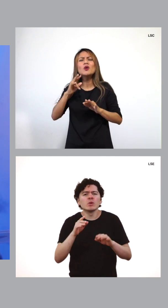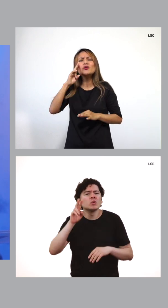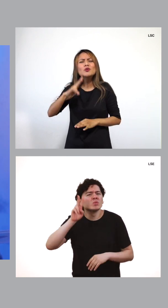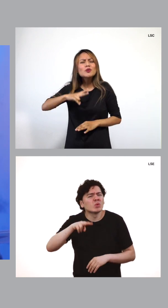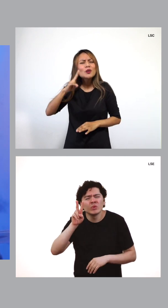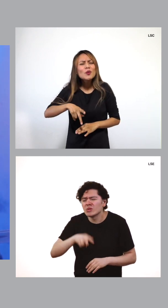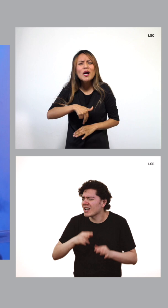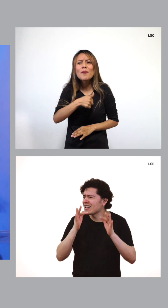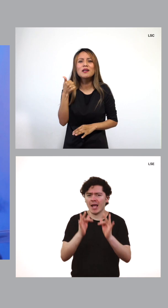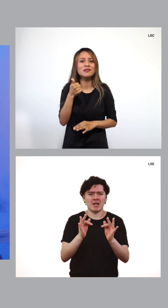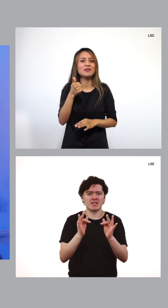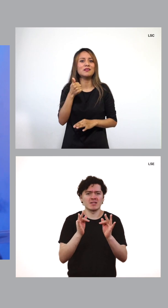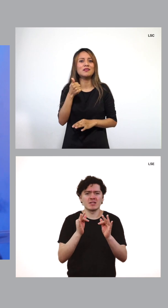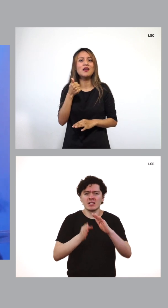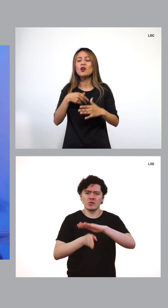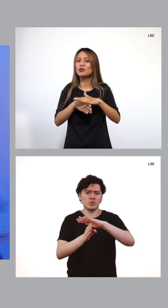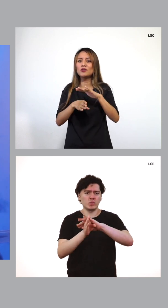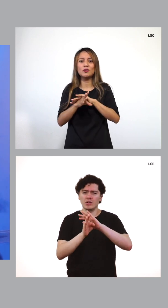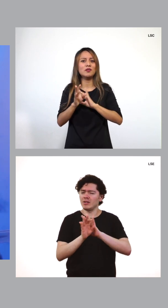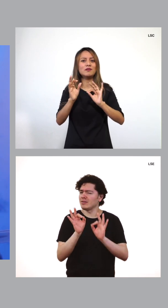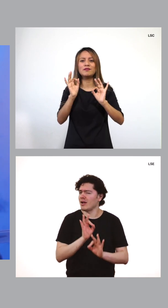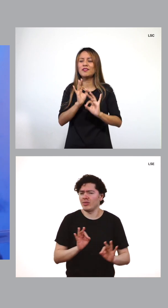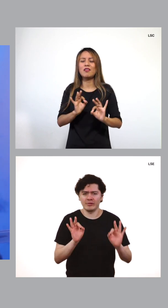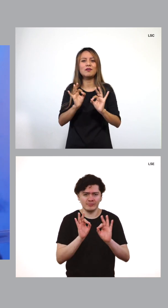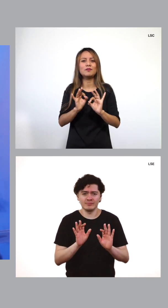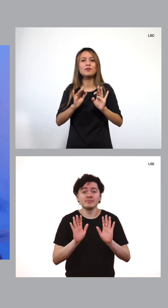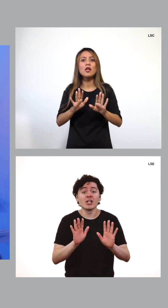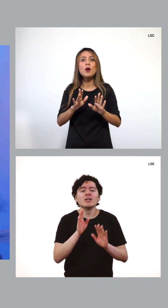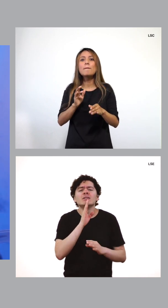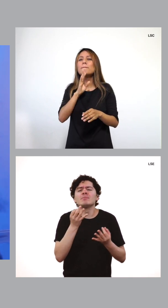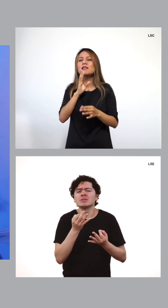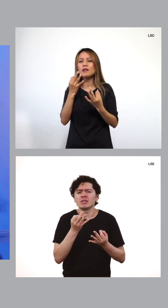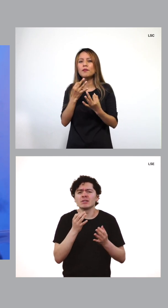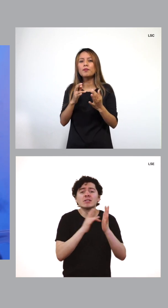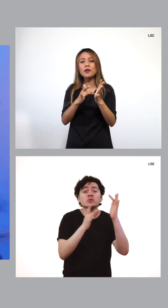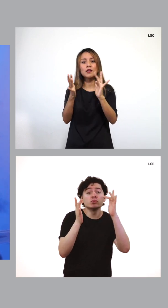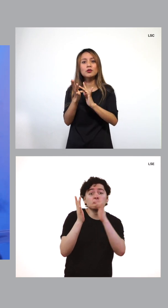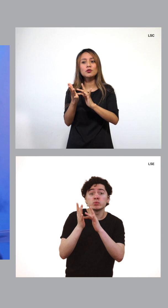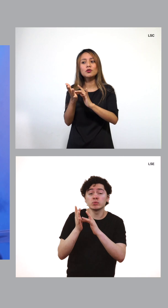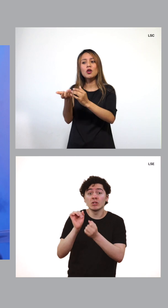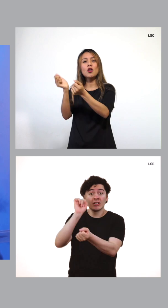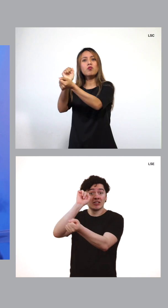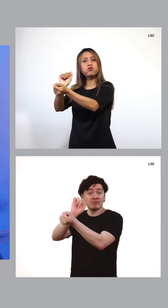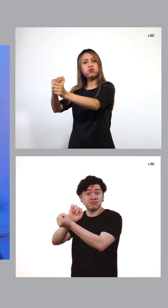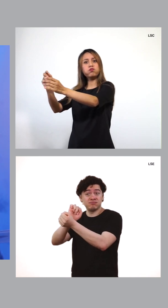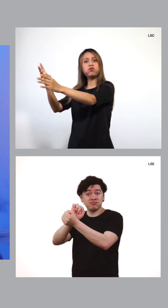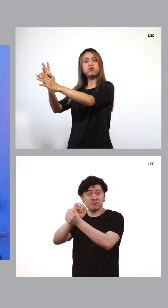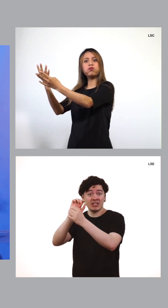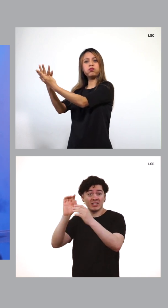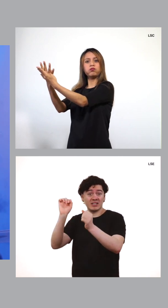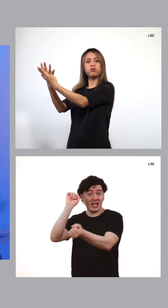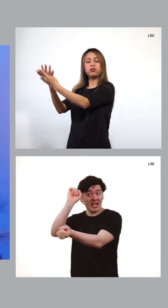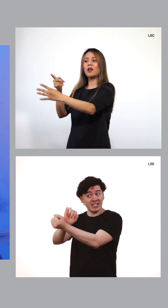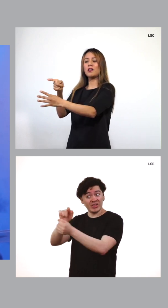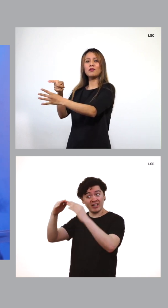suceder, pero muchos de nosotros creemos que sigue pasando, es esto. Apresan a Jesús, lo encadenan, le llevan hacia el